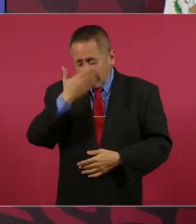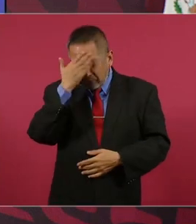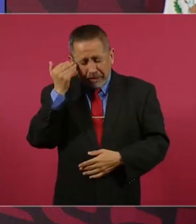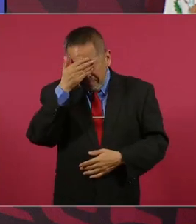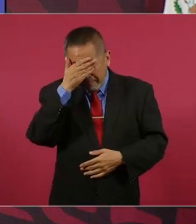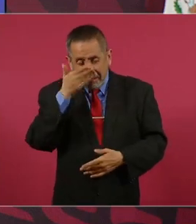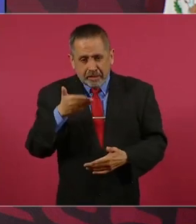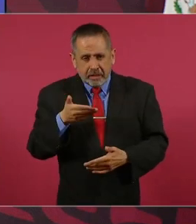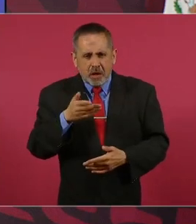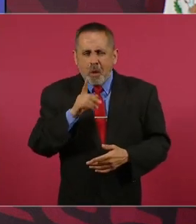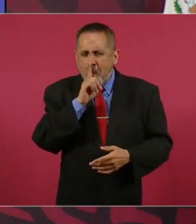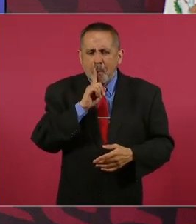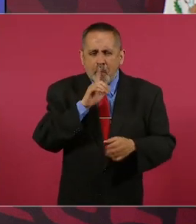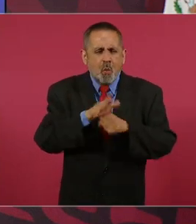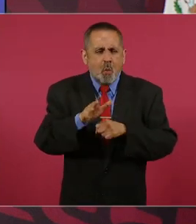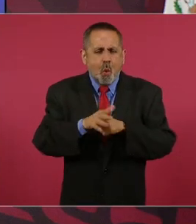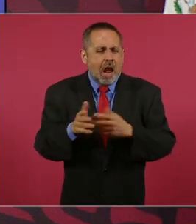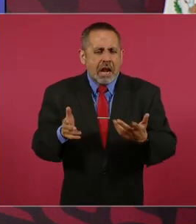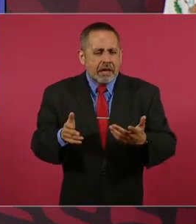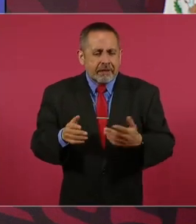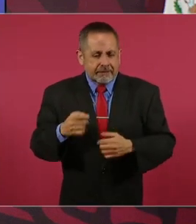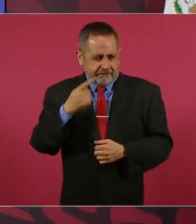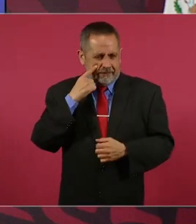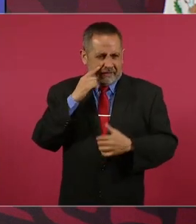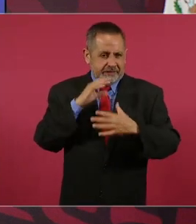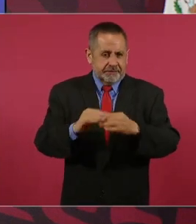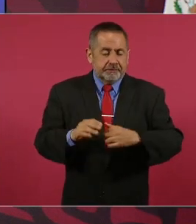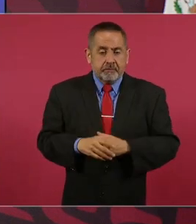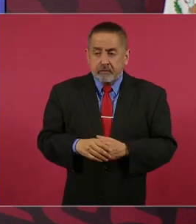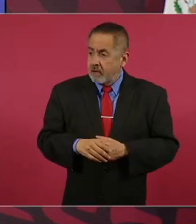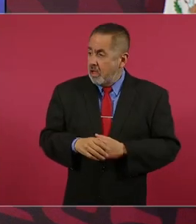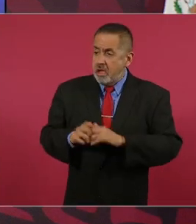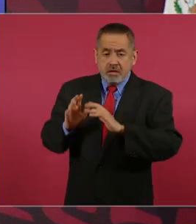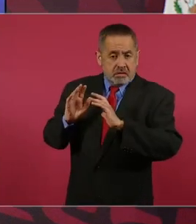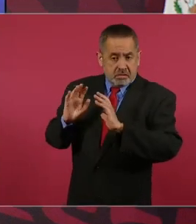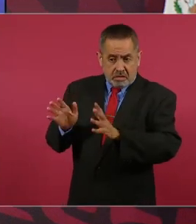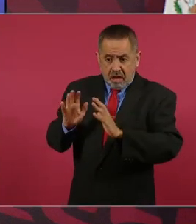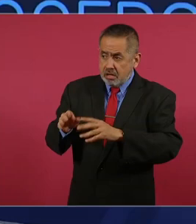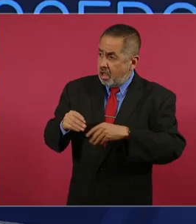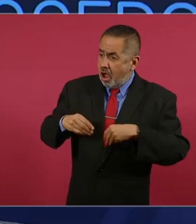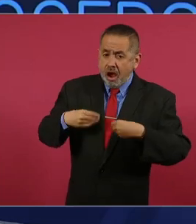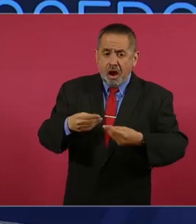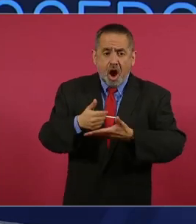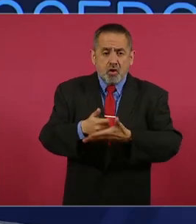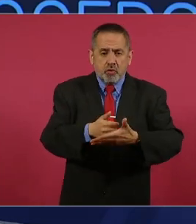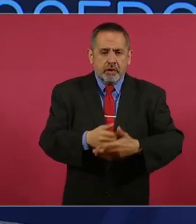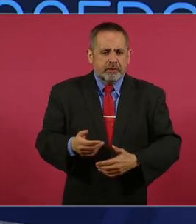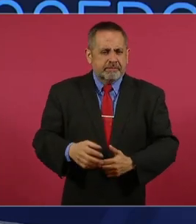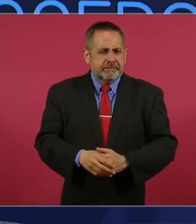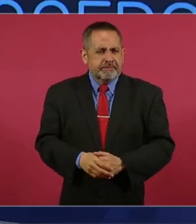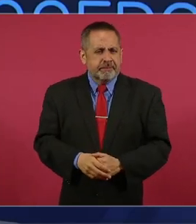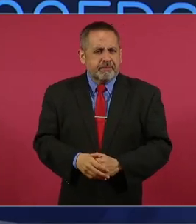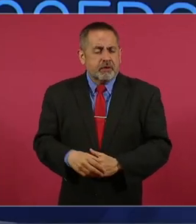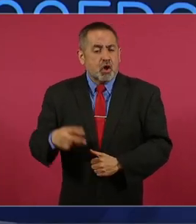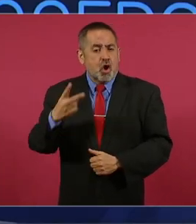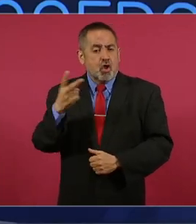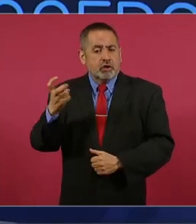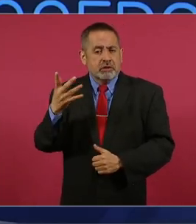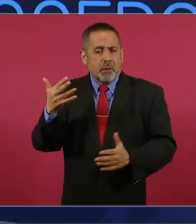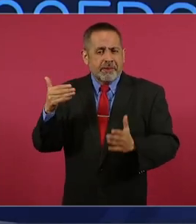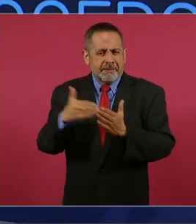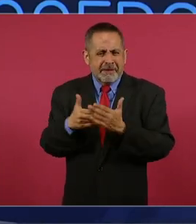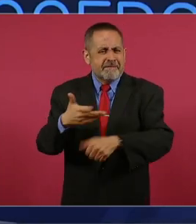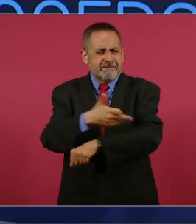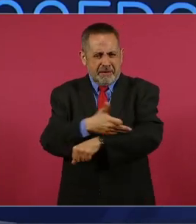mentiras como esto de que ya recibieron ayuda, ¿sí? Las 250 mil